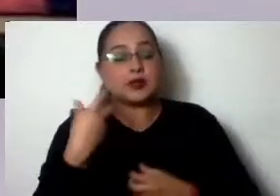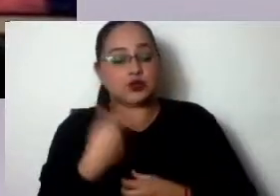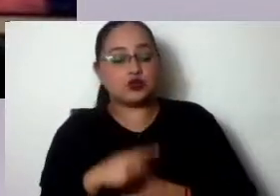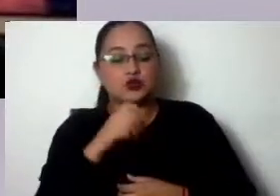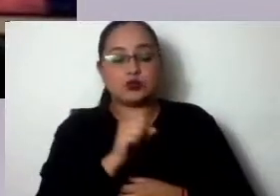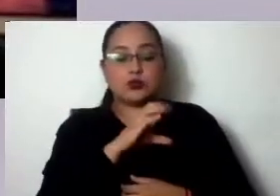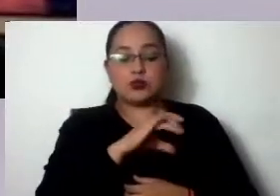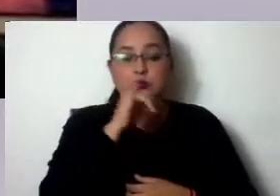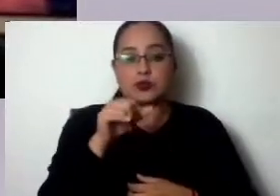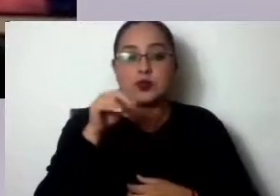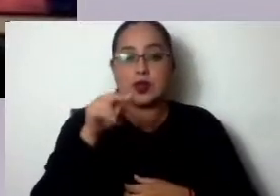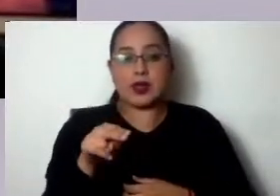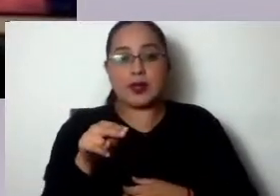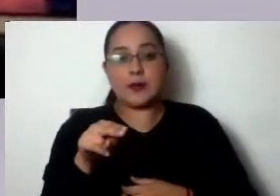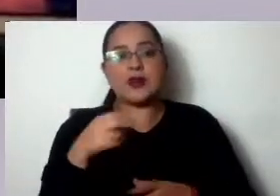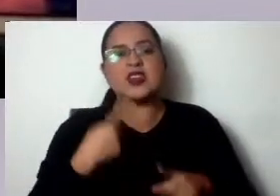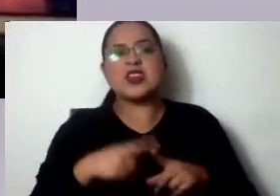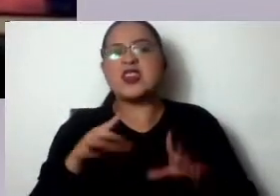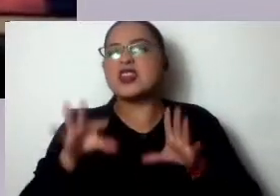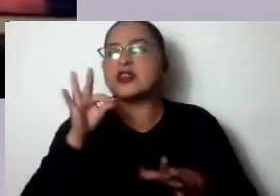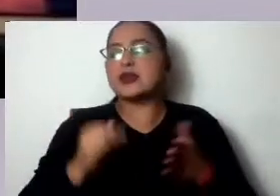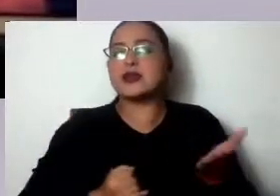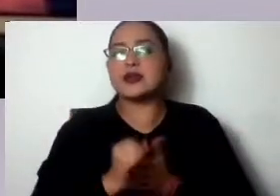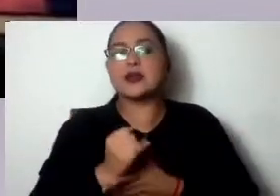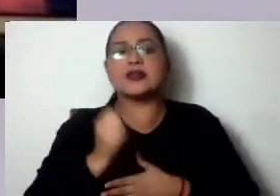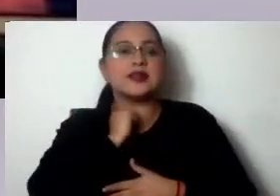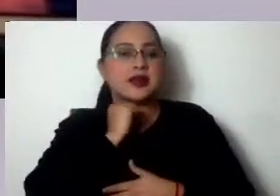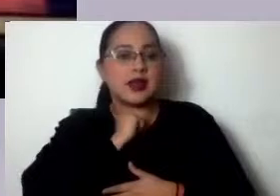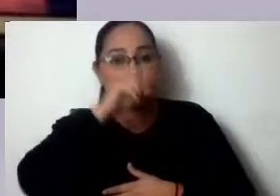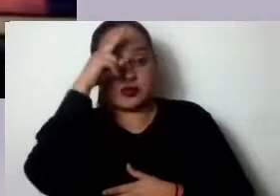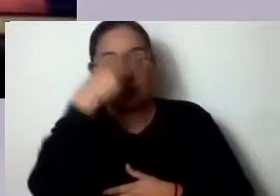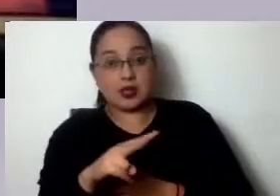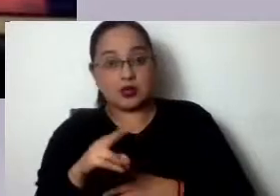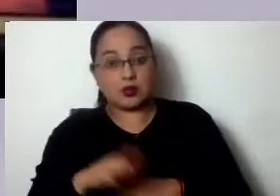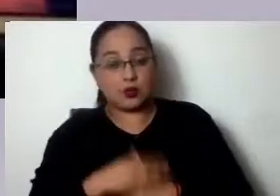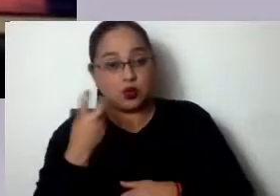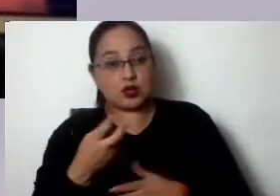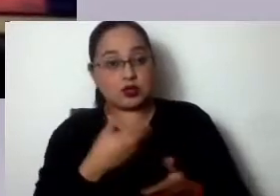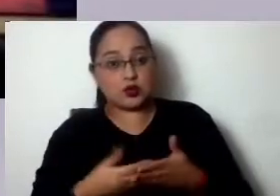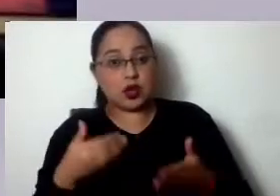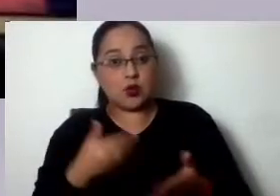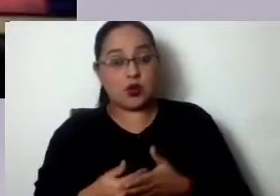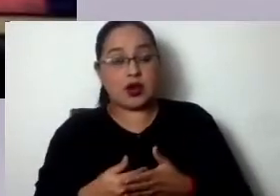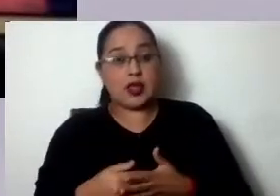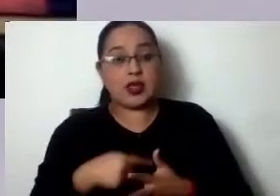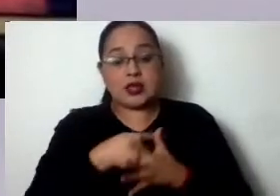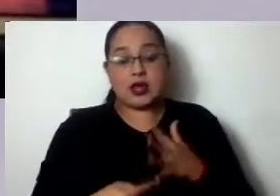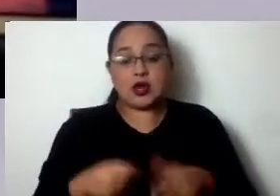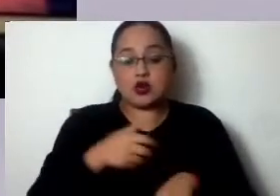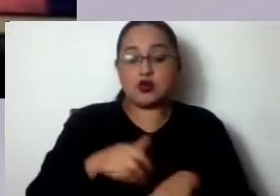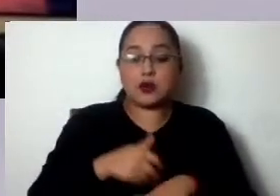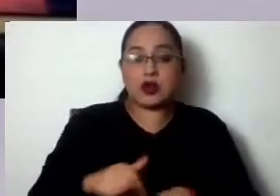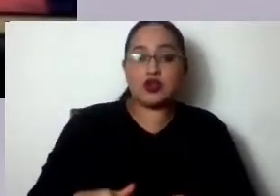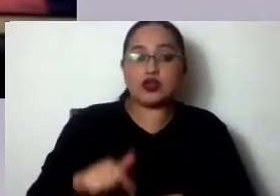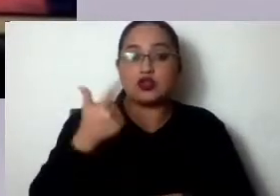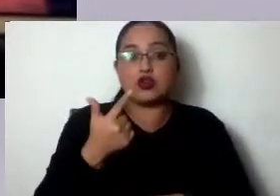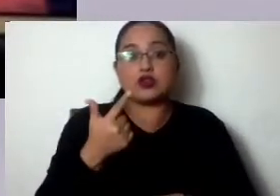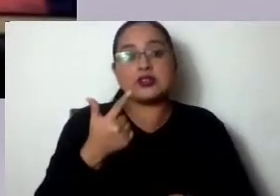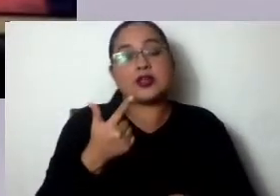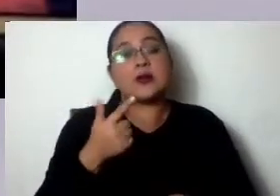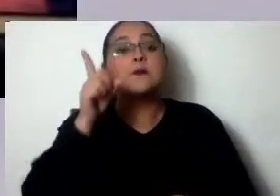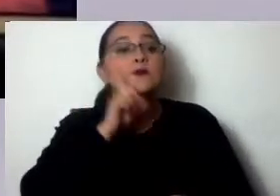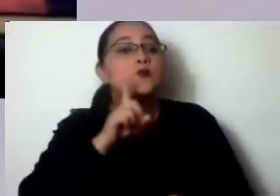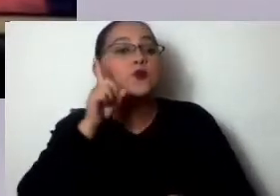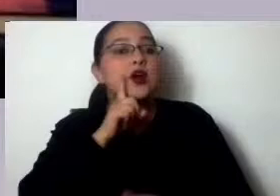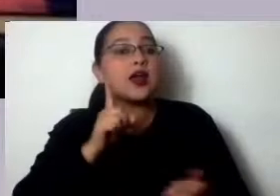nación designada por el senado de la república por lo que es la ministra número 2 y en la historia de la suprema